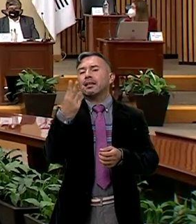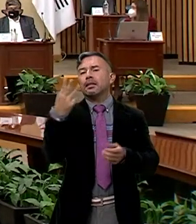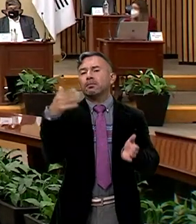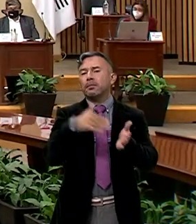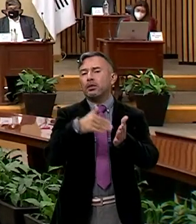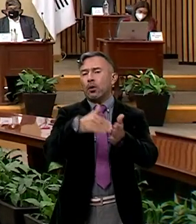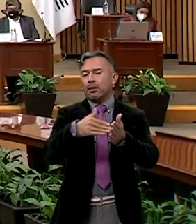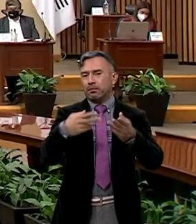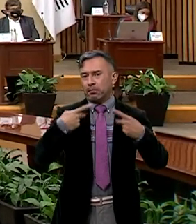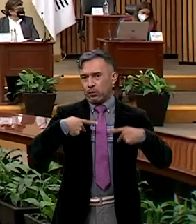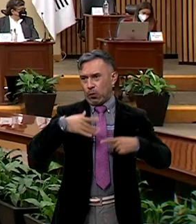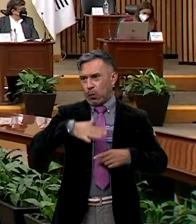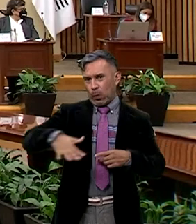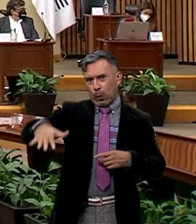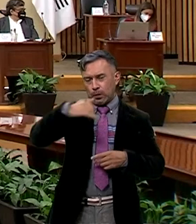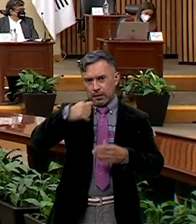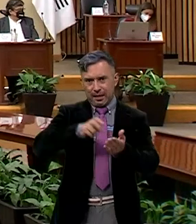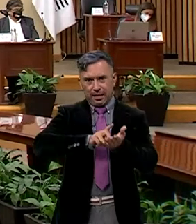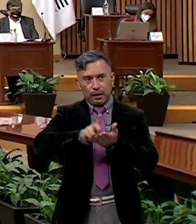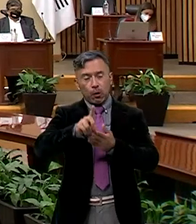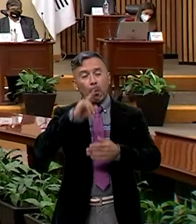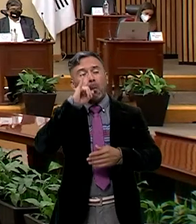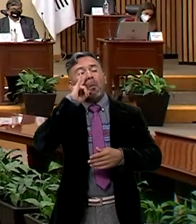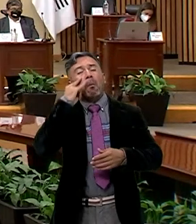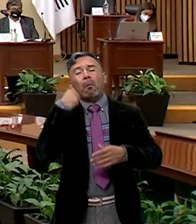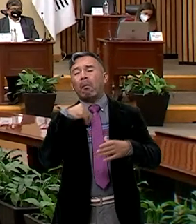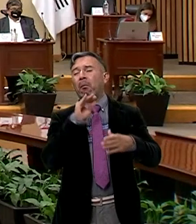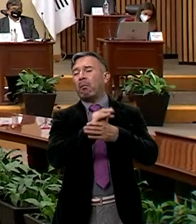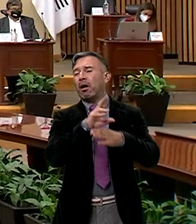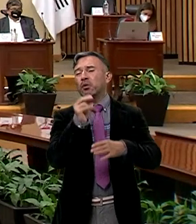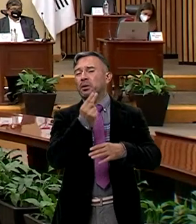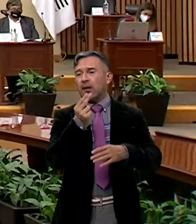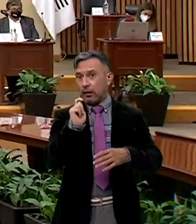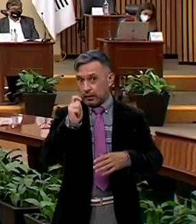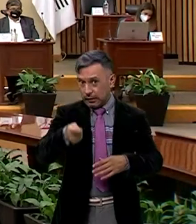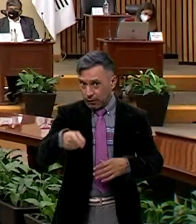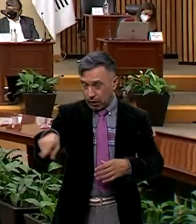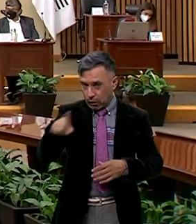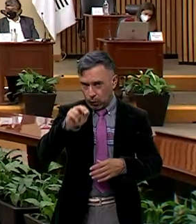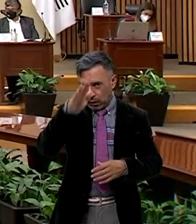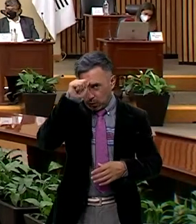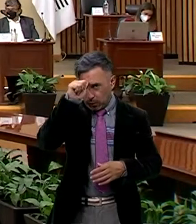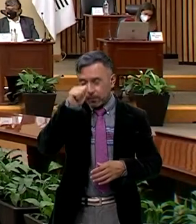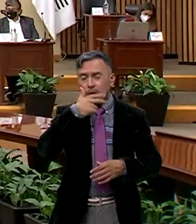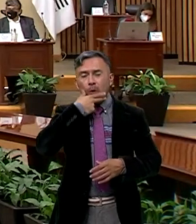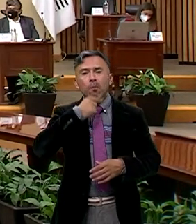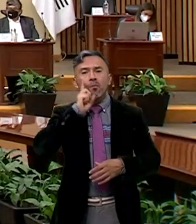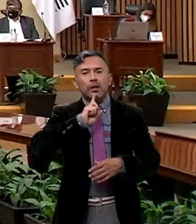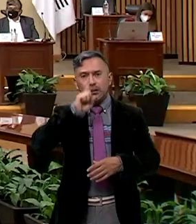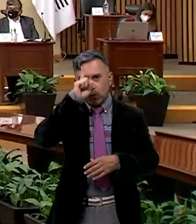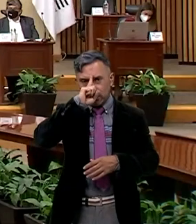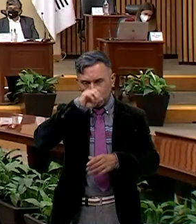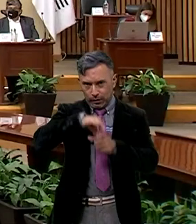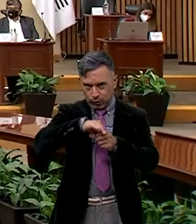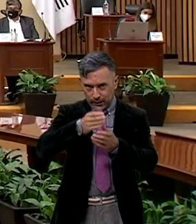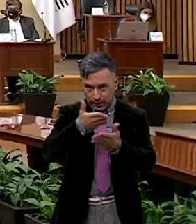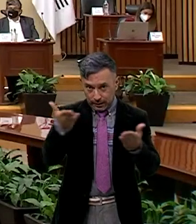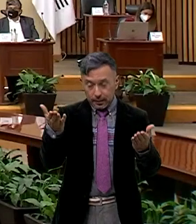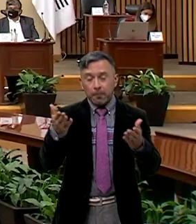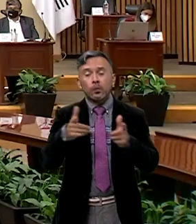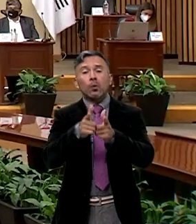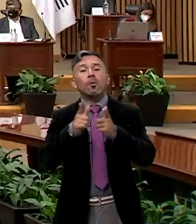tuvimos ese derecho consiguieron presidente consejeras y consejeros electorales representantes de los partidos